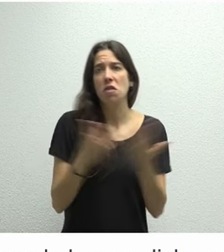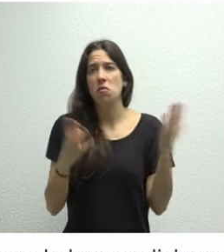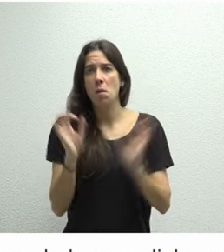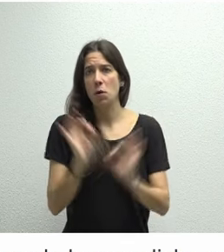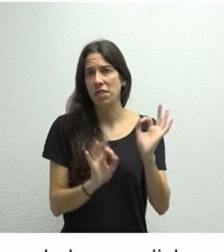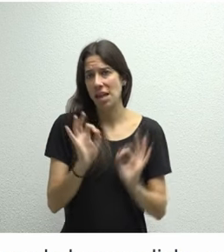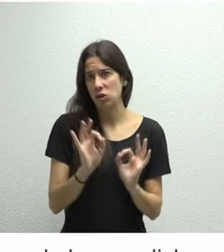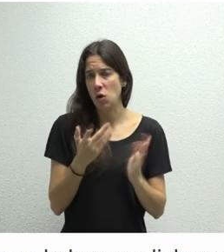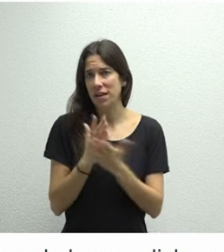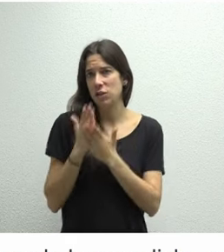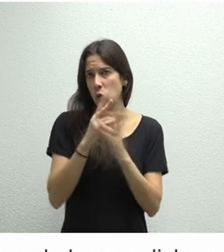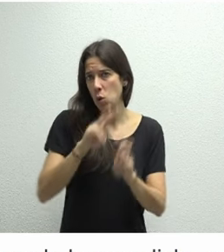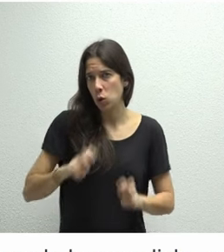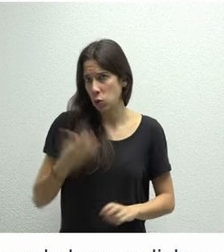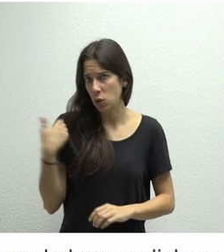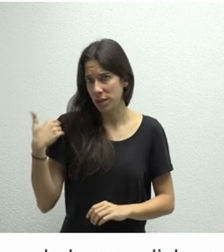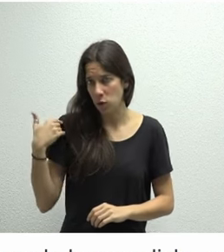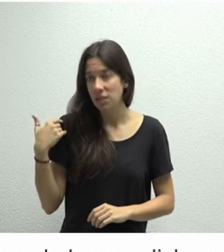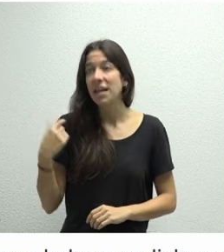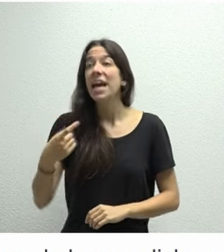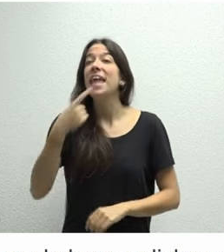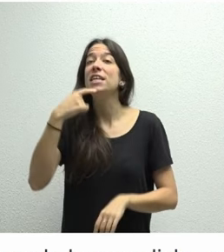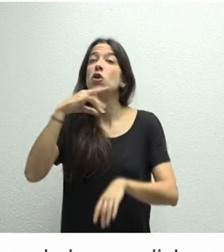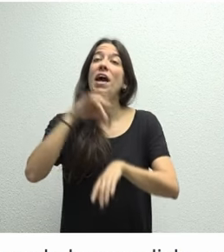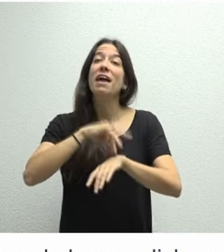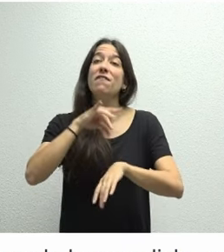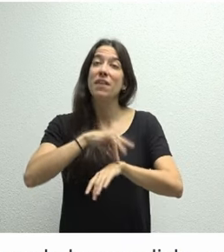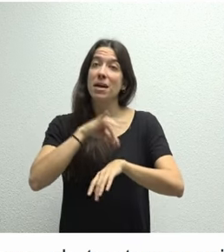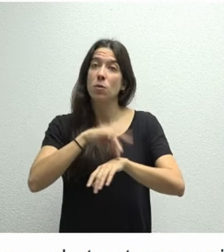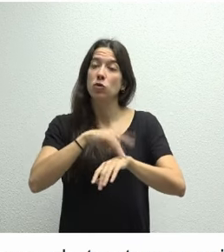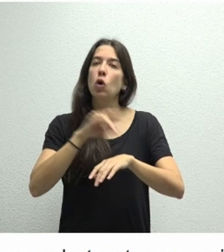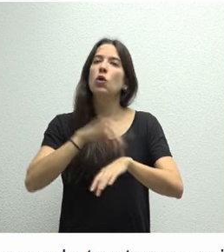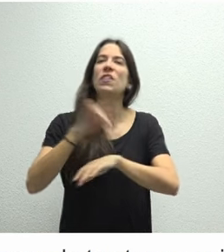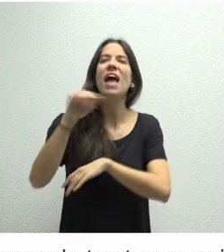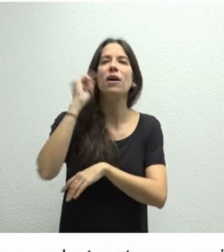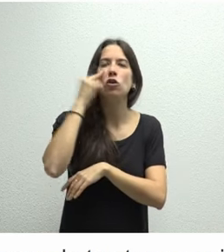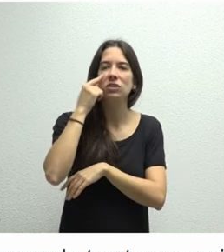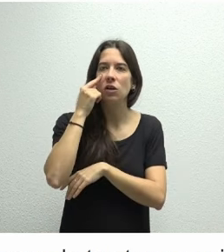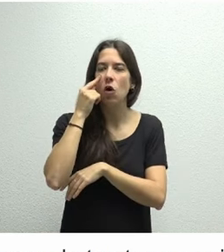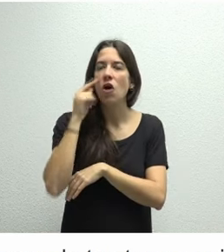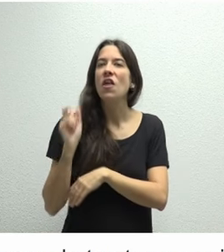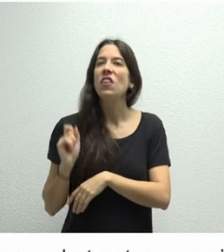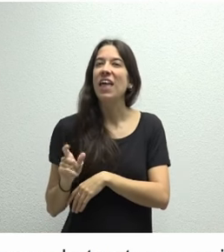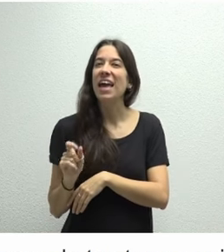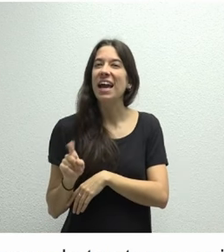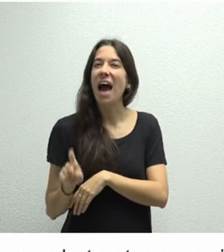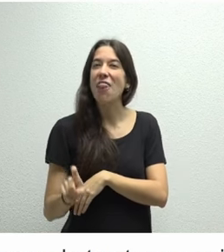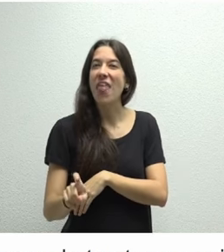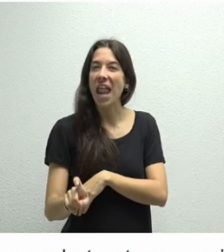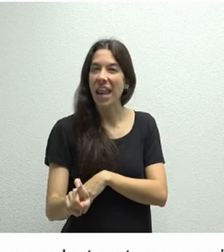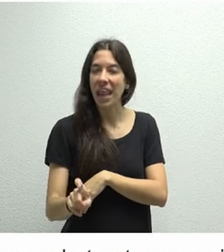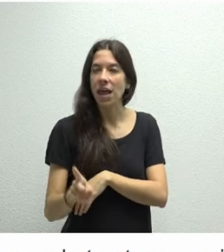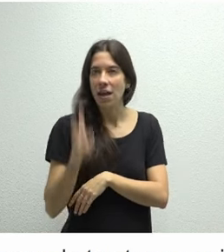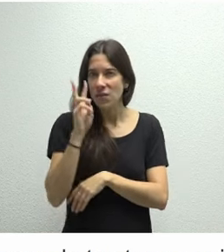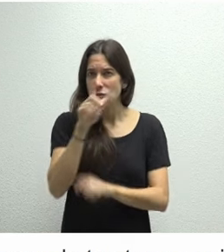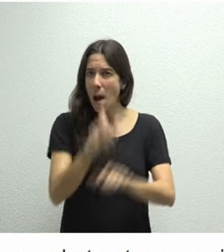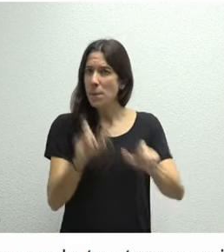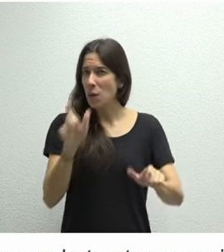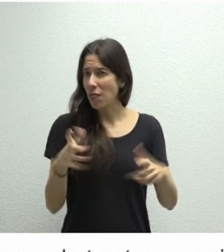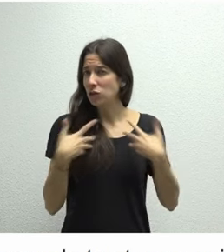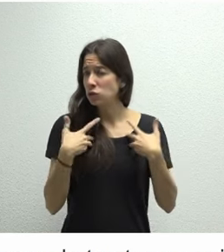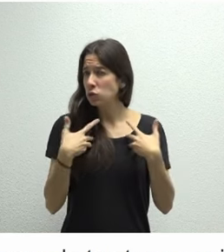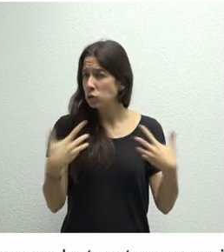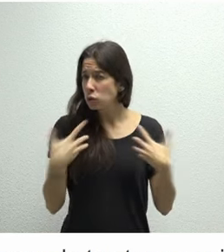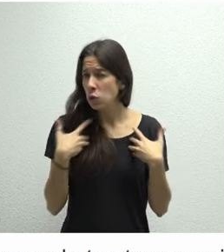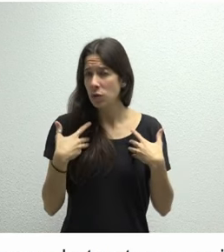estudios he puesto enfermos diagnosticados de cáncer que veréis que es una población muy sufriente vale que lo pasa muy mal que es una